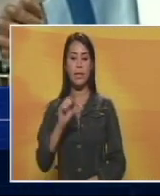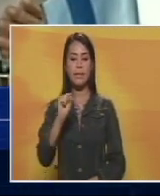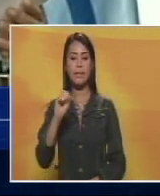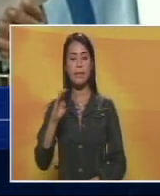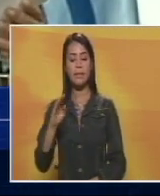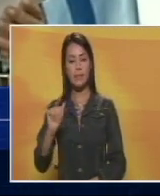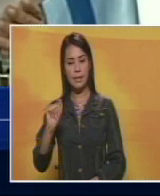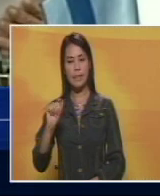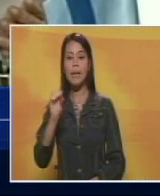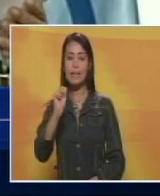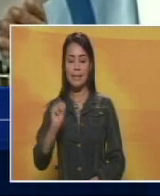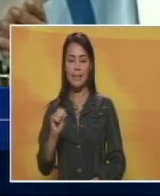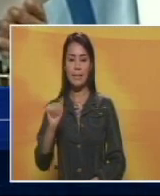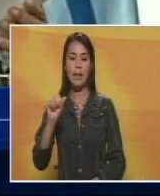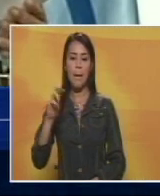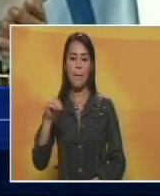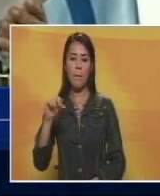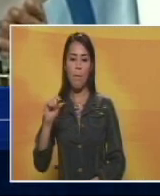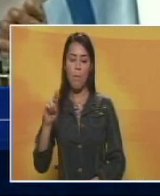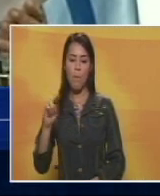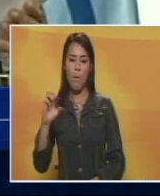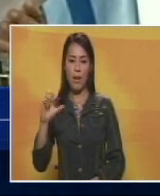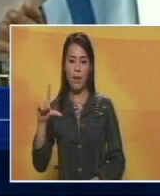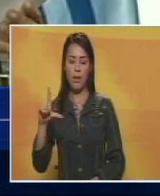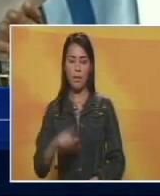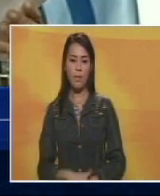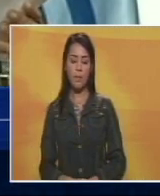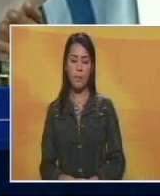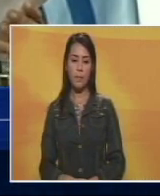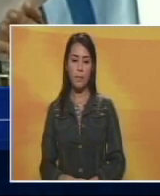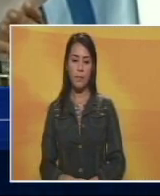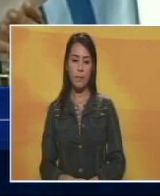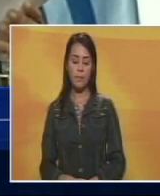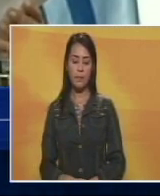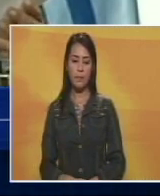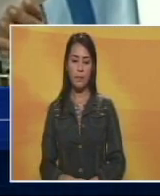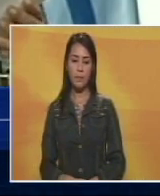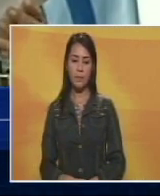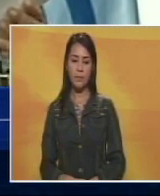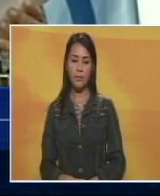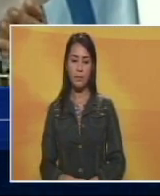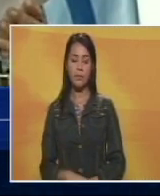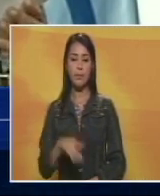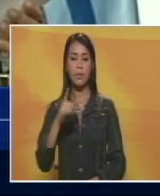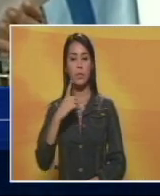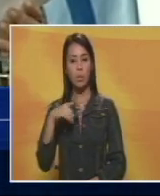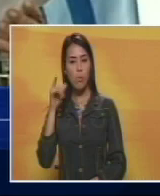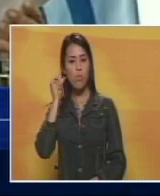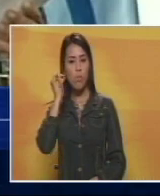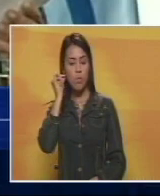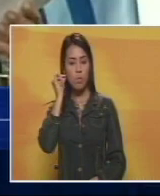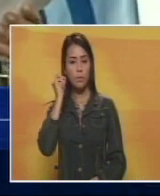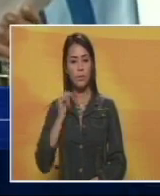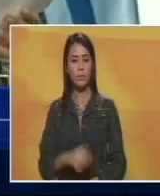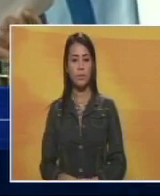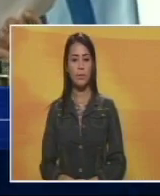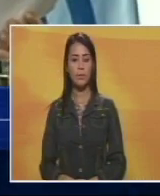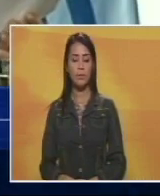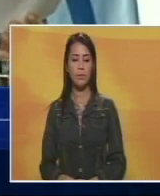gerente de mantenimiento de la Empresa Nacional de Transporte. Y